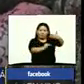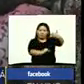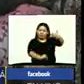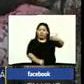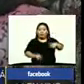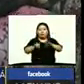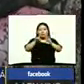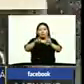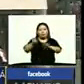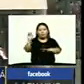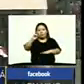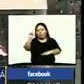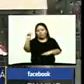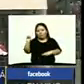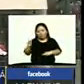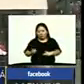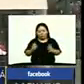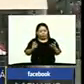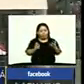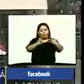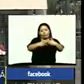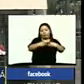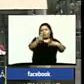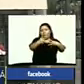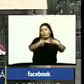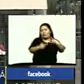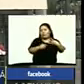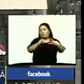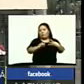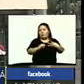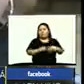% tal como lo establece la Constitución.